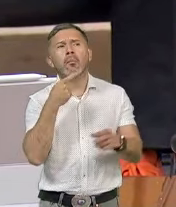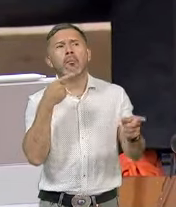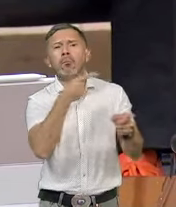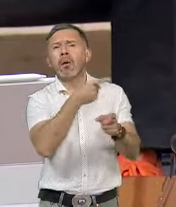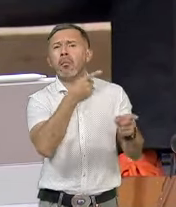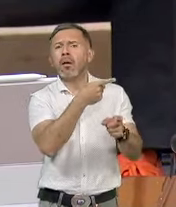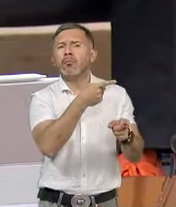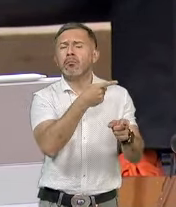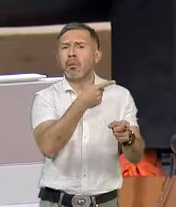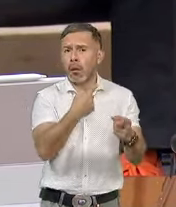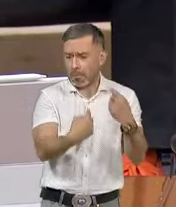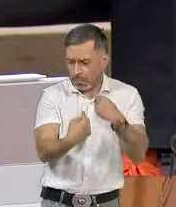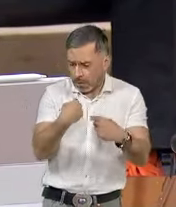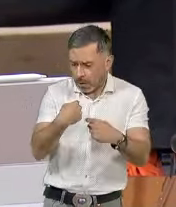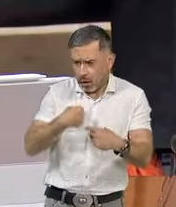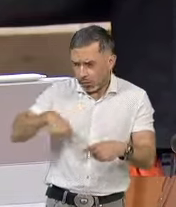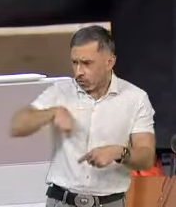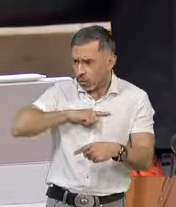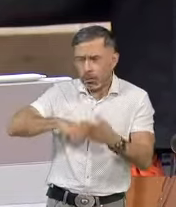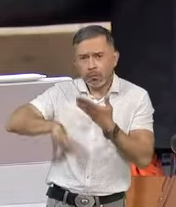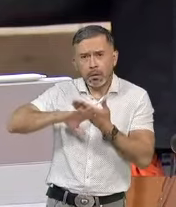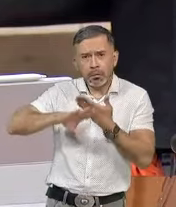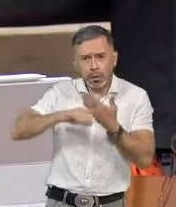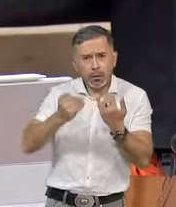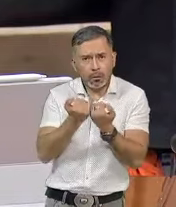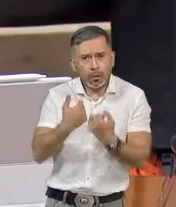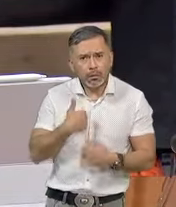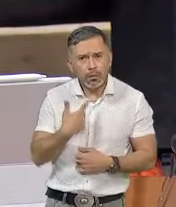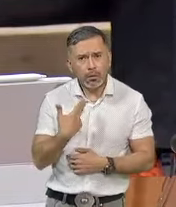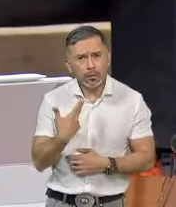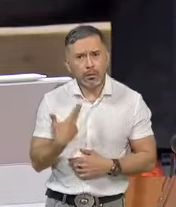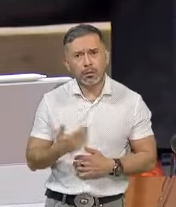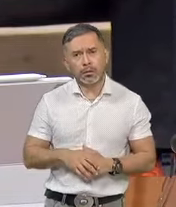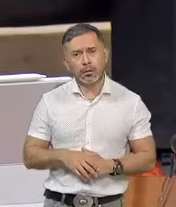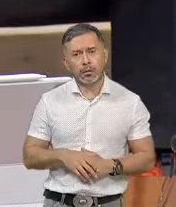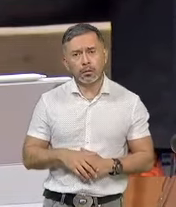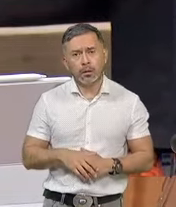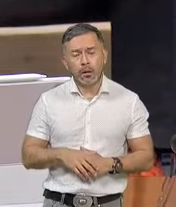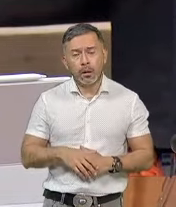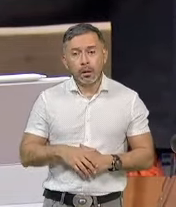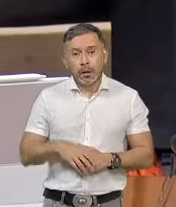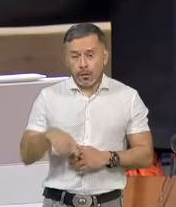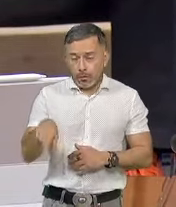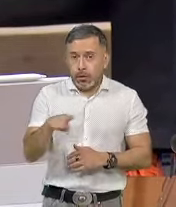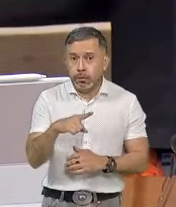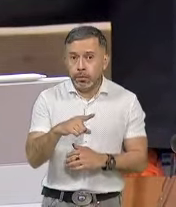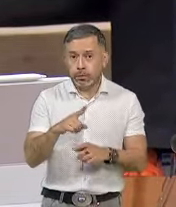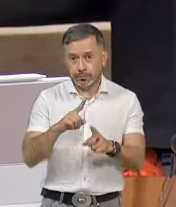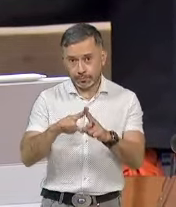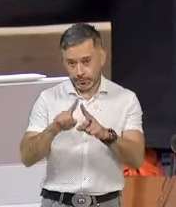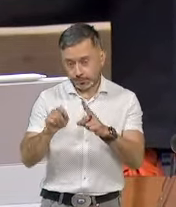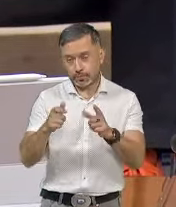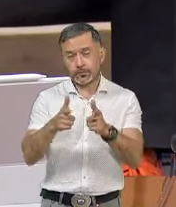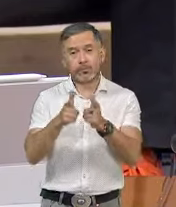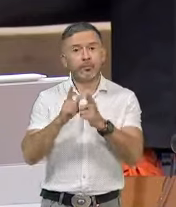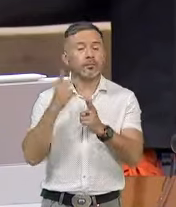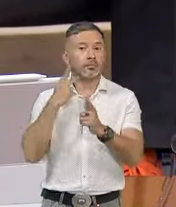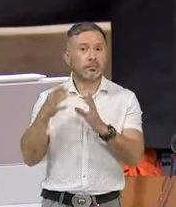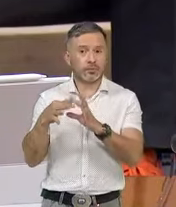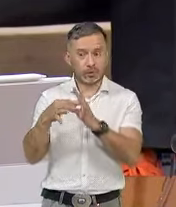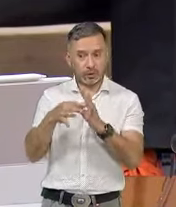a nosotros también critica a los actores de la coalición